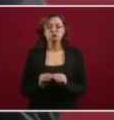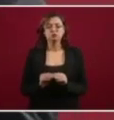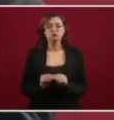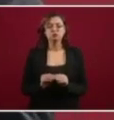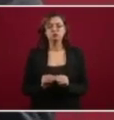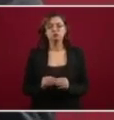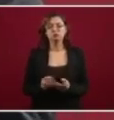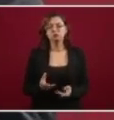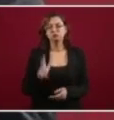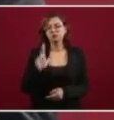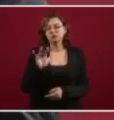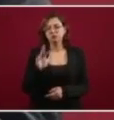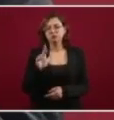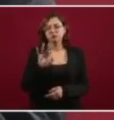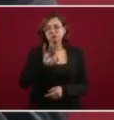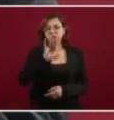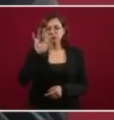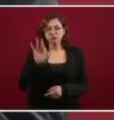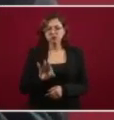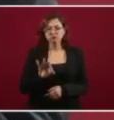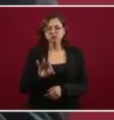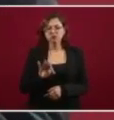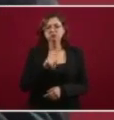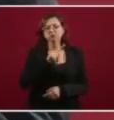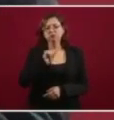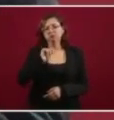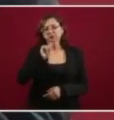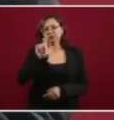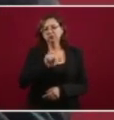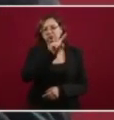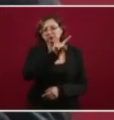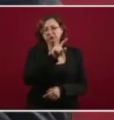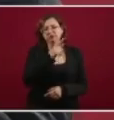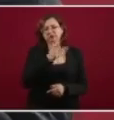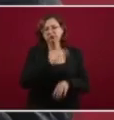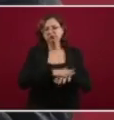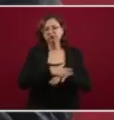la mitad de Texas.